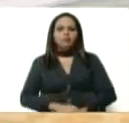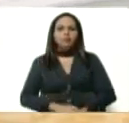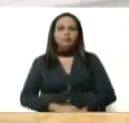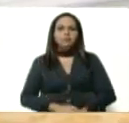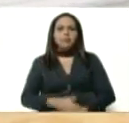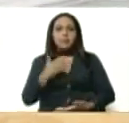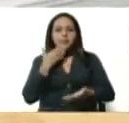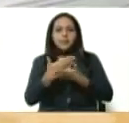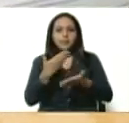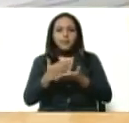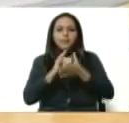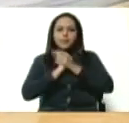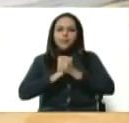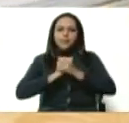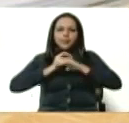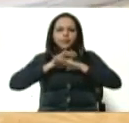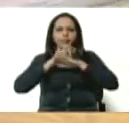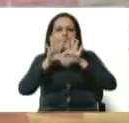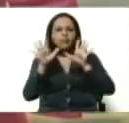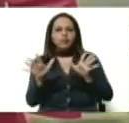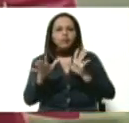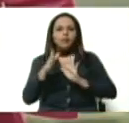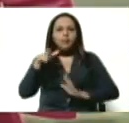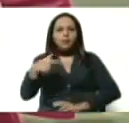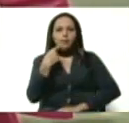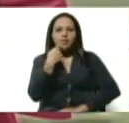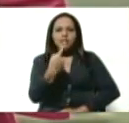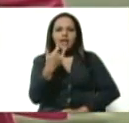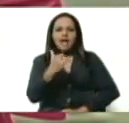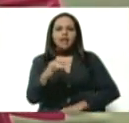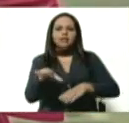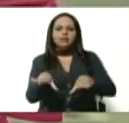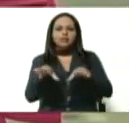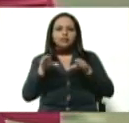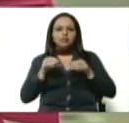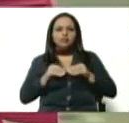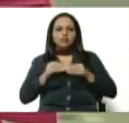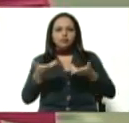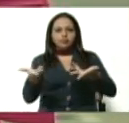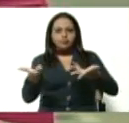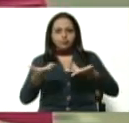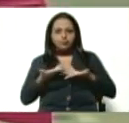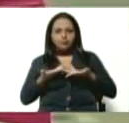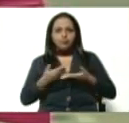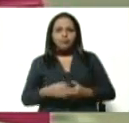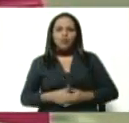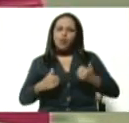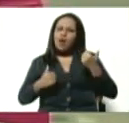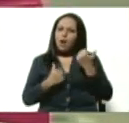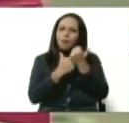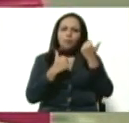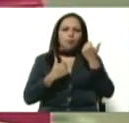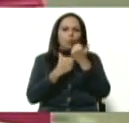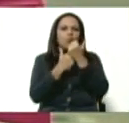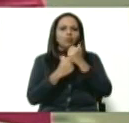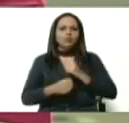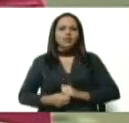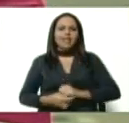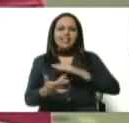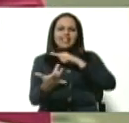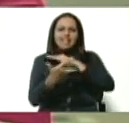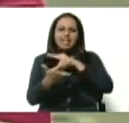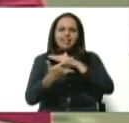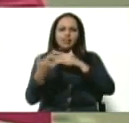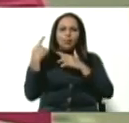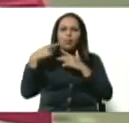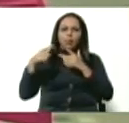a esta amistad sincera también podemos decir que se ha recibido un invaluable apoyo técnico,